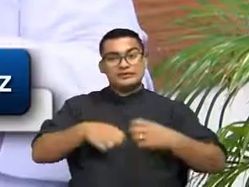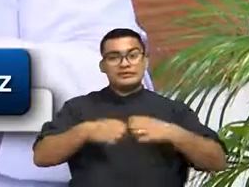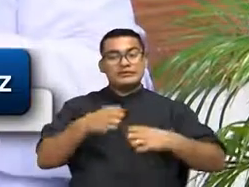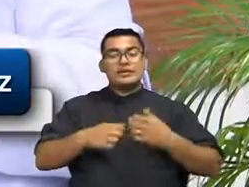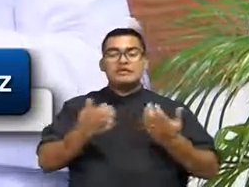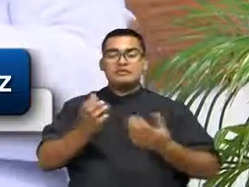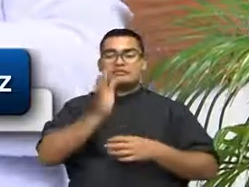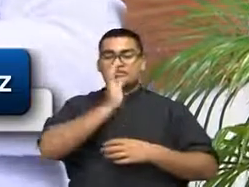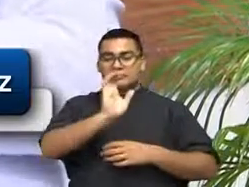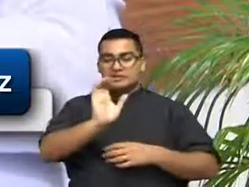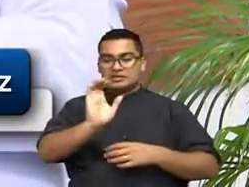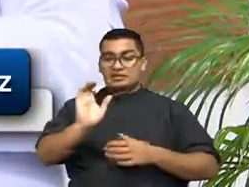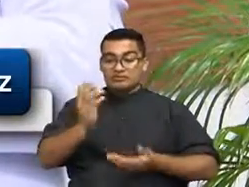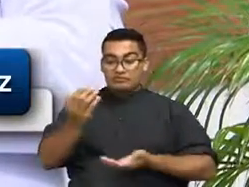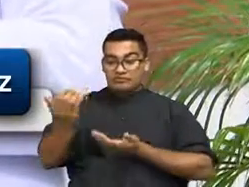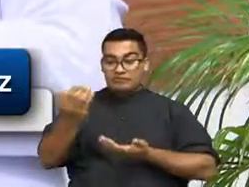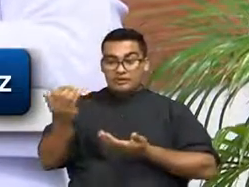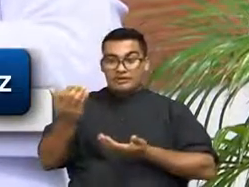nosotros tenemos que ver